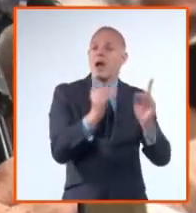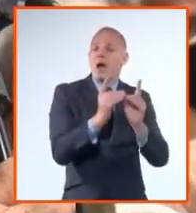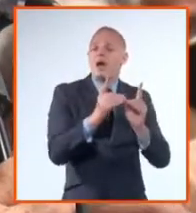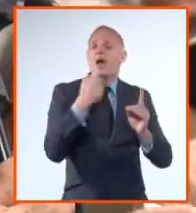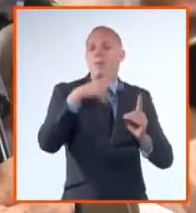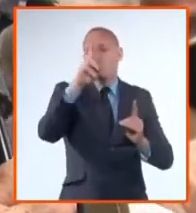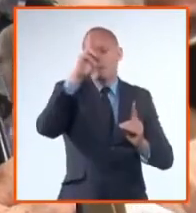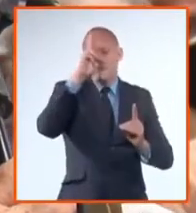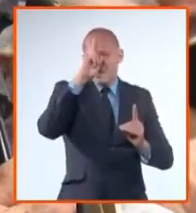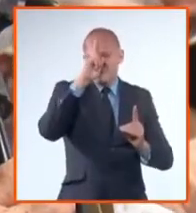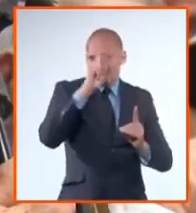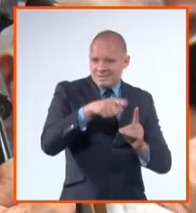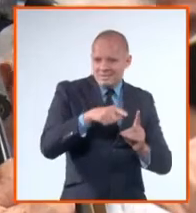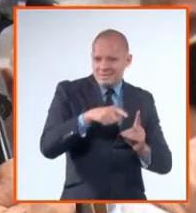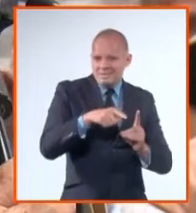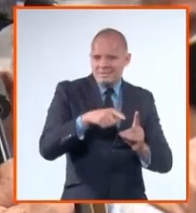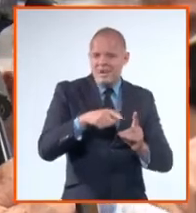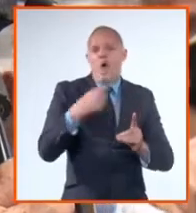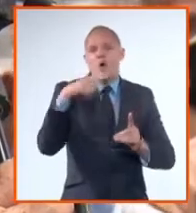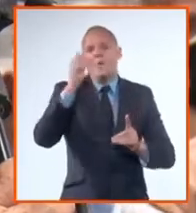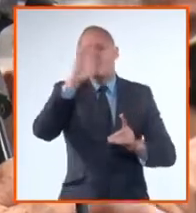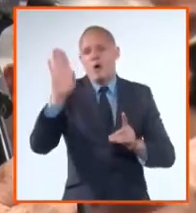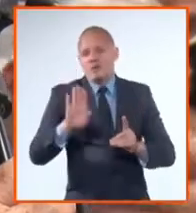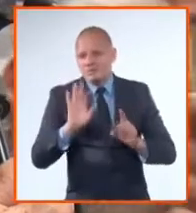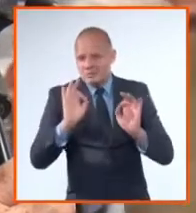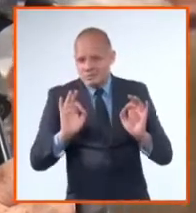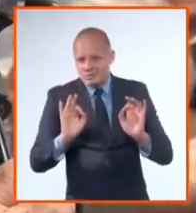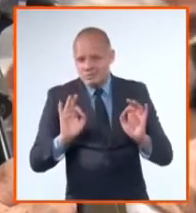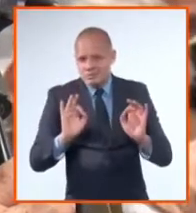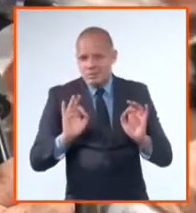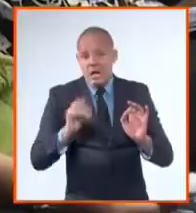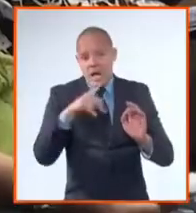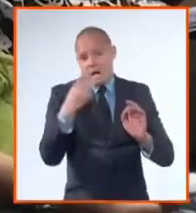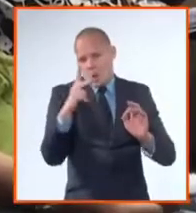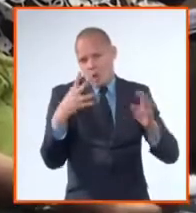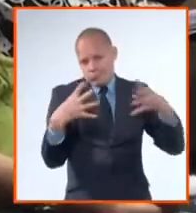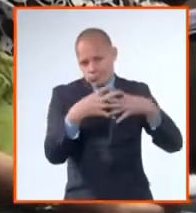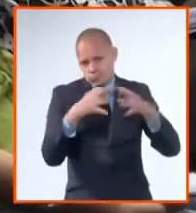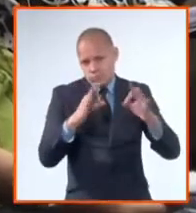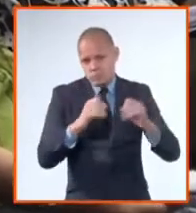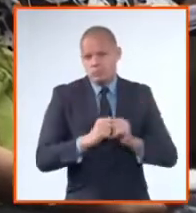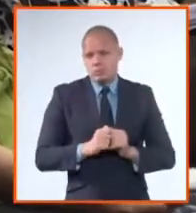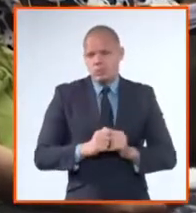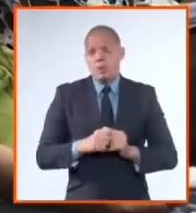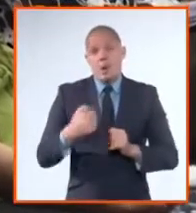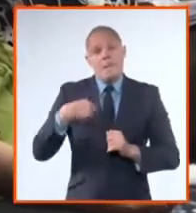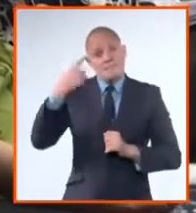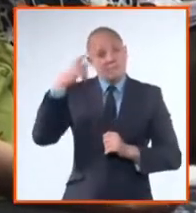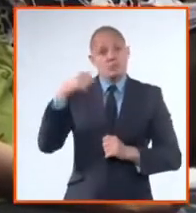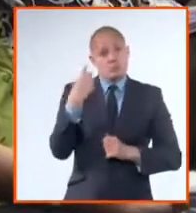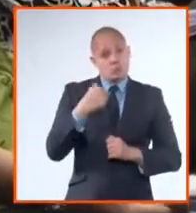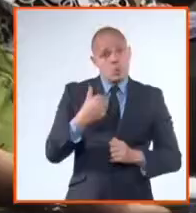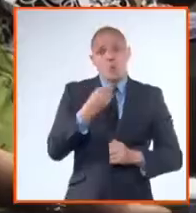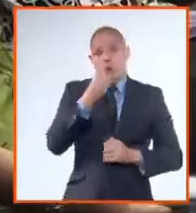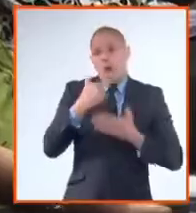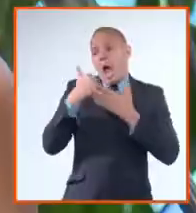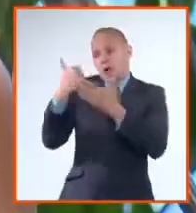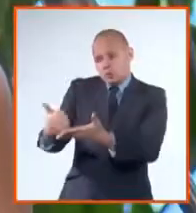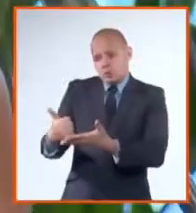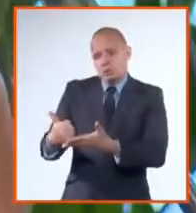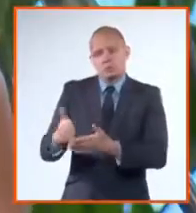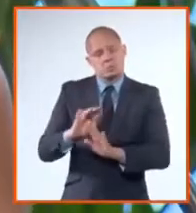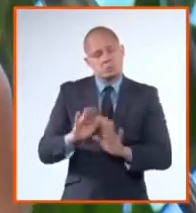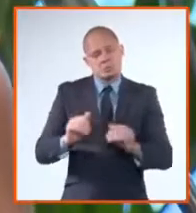la mejor, pero es una deuda que me parece que tenemos y que desde la academia podemos perfectamente